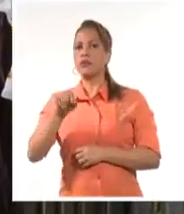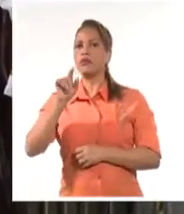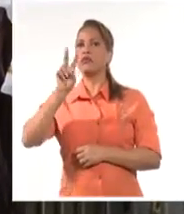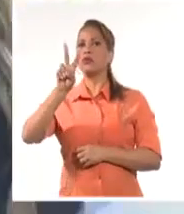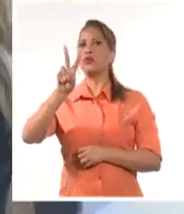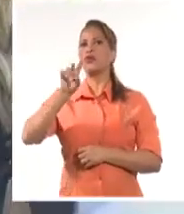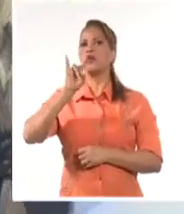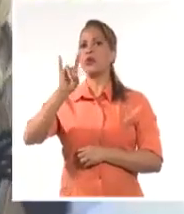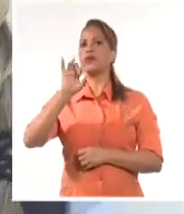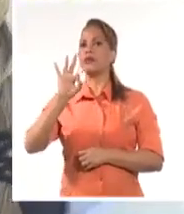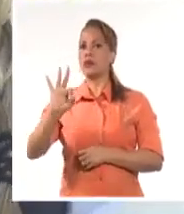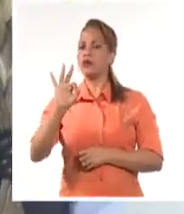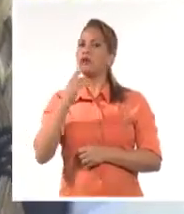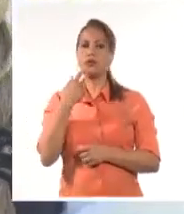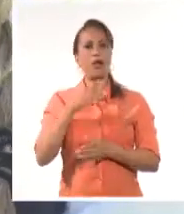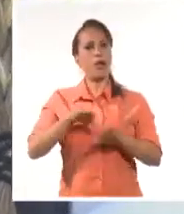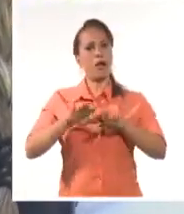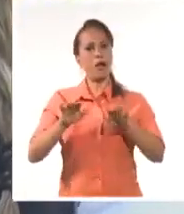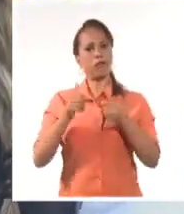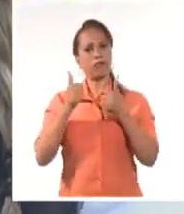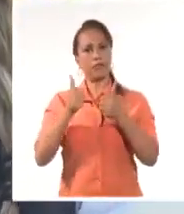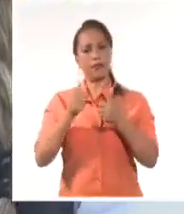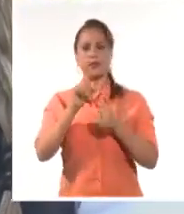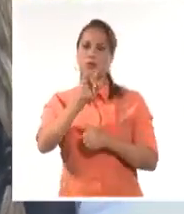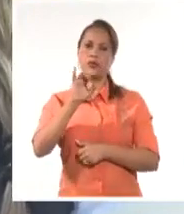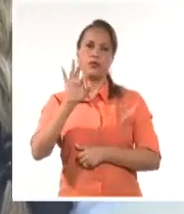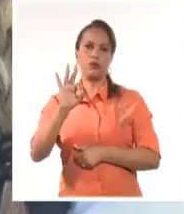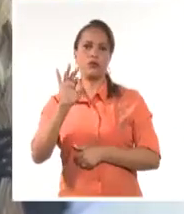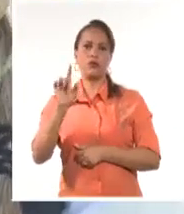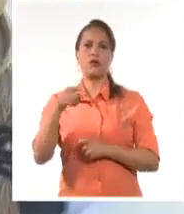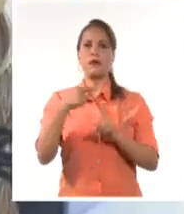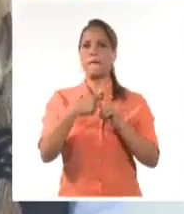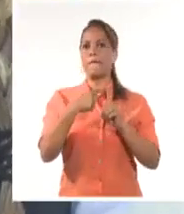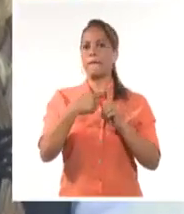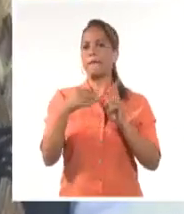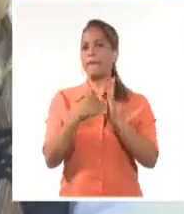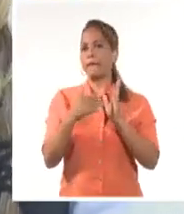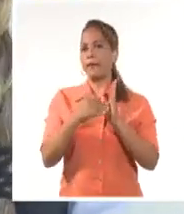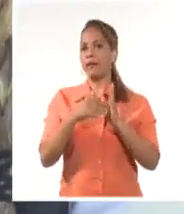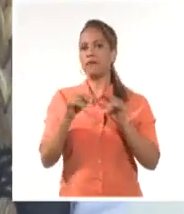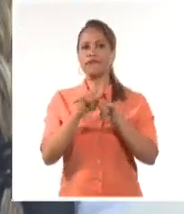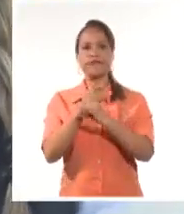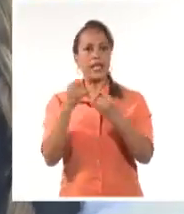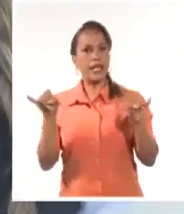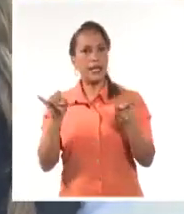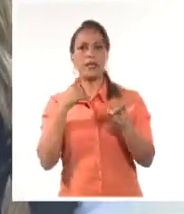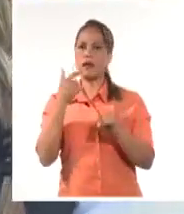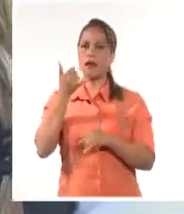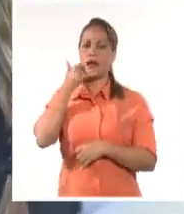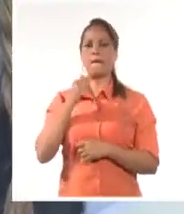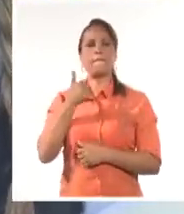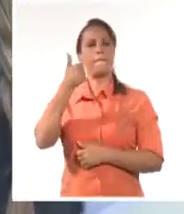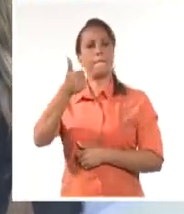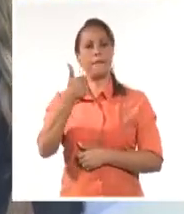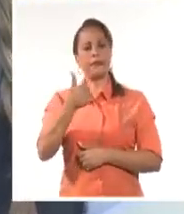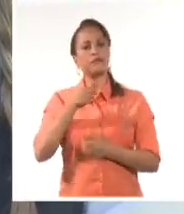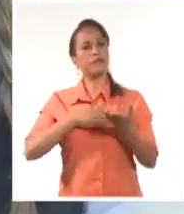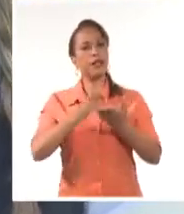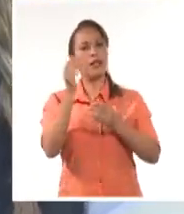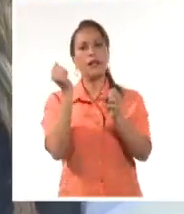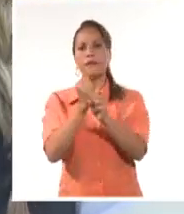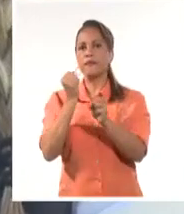74.98% restablecido este servicio con más de 38.000 líneas ya a disposición de nuestros clientes. En estos momentos se está trabajando